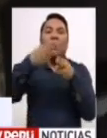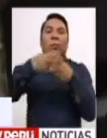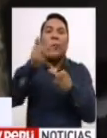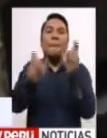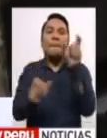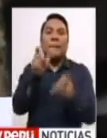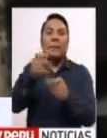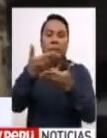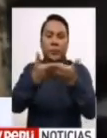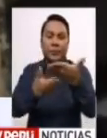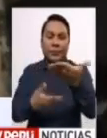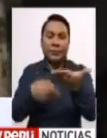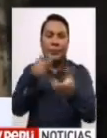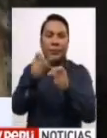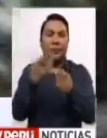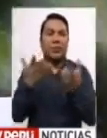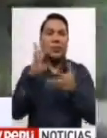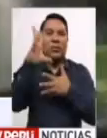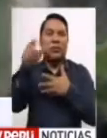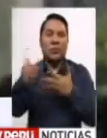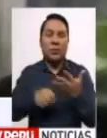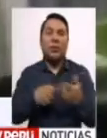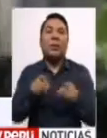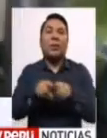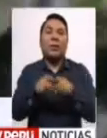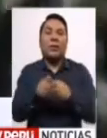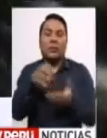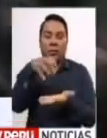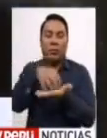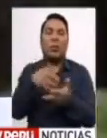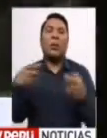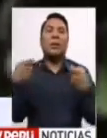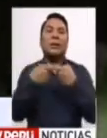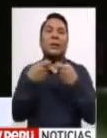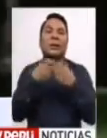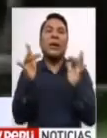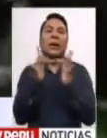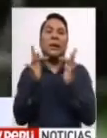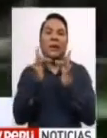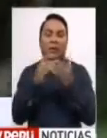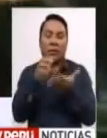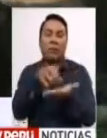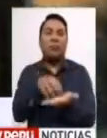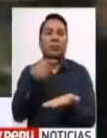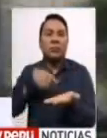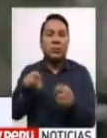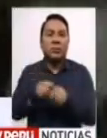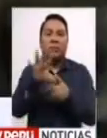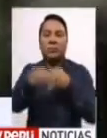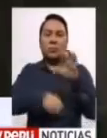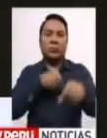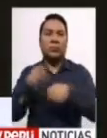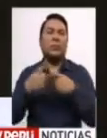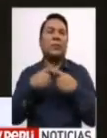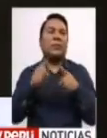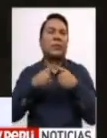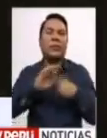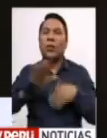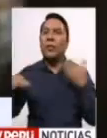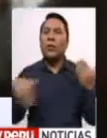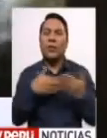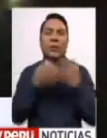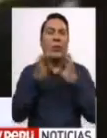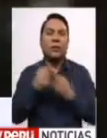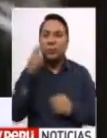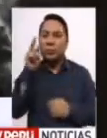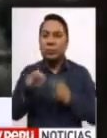módem de internet inalámbrico. Una investigación de 3 meses proporcionó a la Policía Nacional información clave para determinar